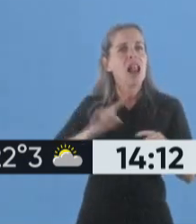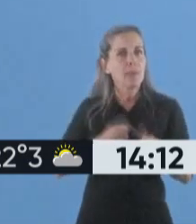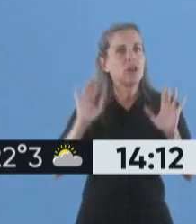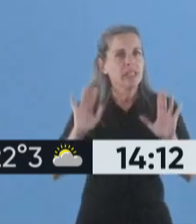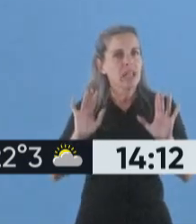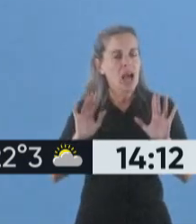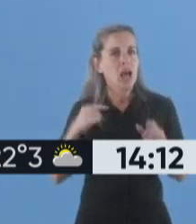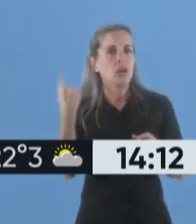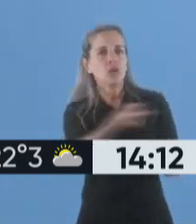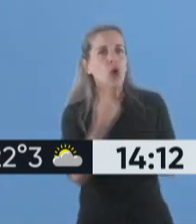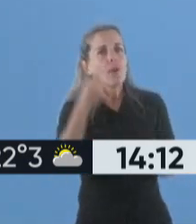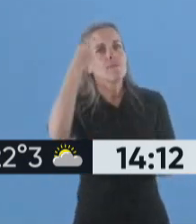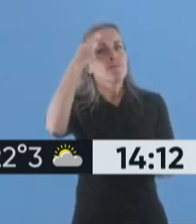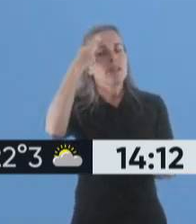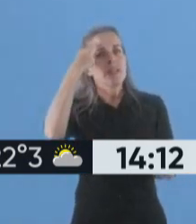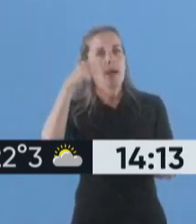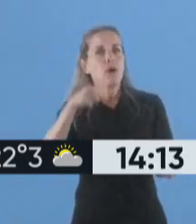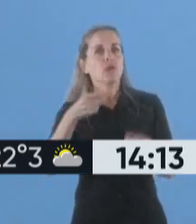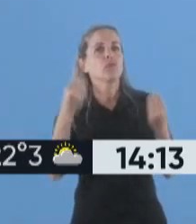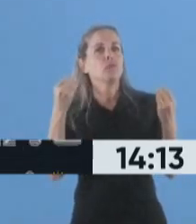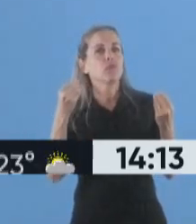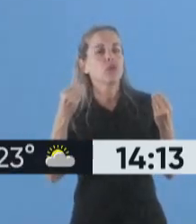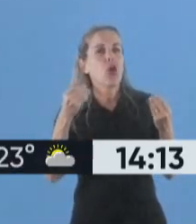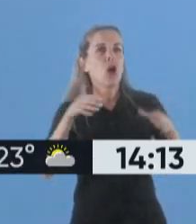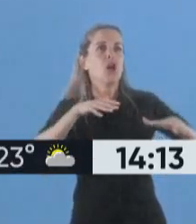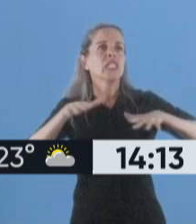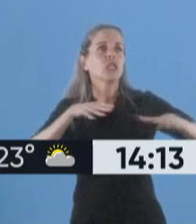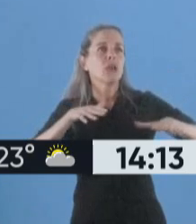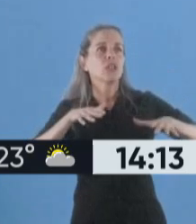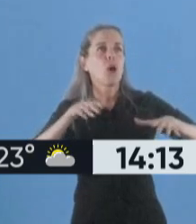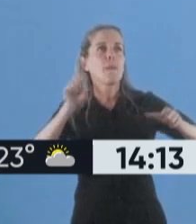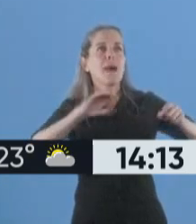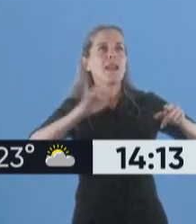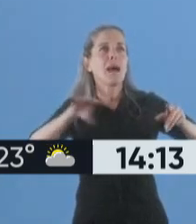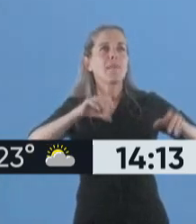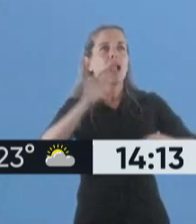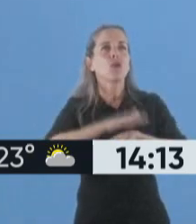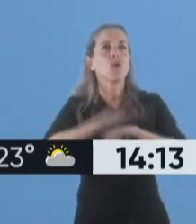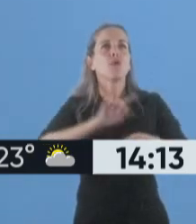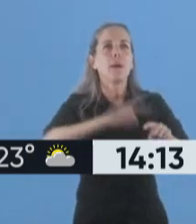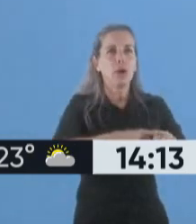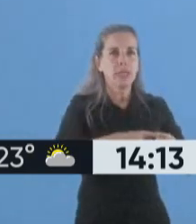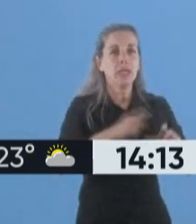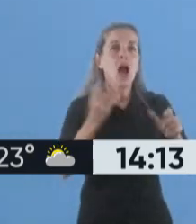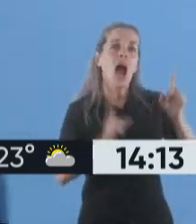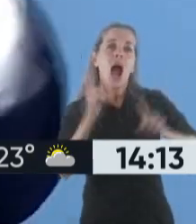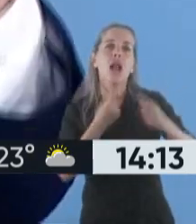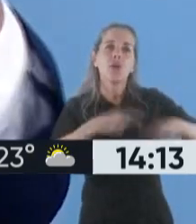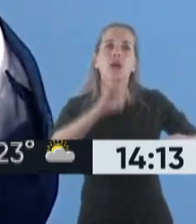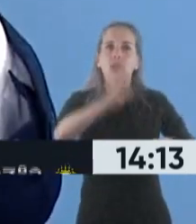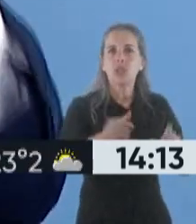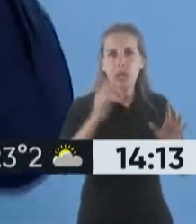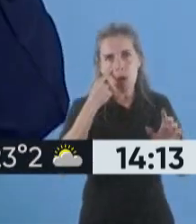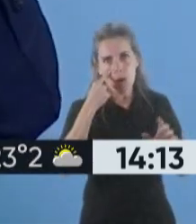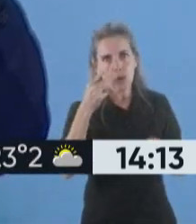Porque todos sentimos que la causa de todo lo que pasa es la política. La política hace mucho barullo, yo lo reconozco. Y yo siempre